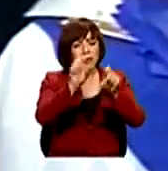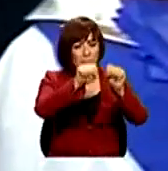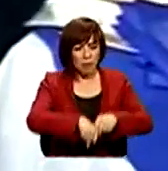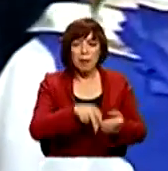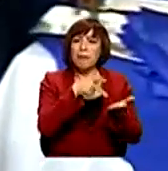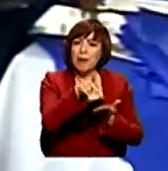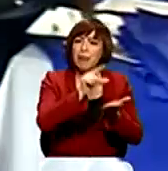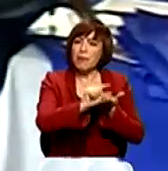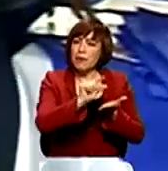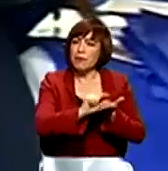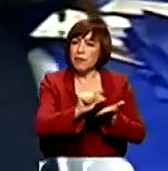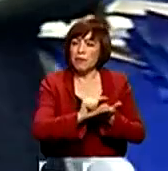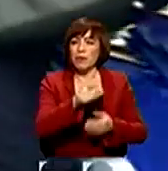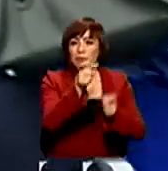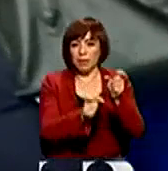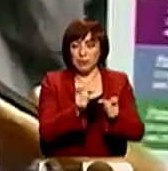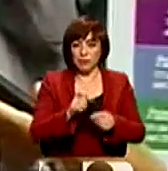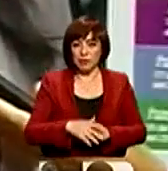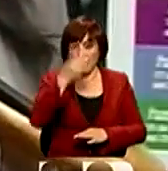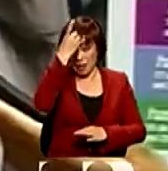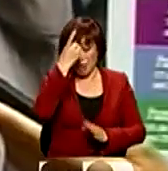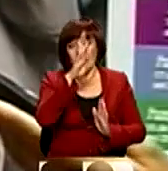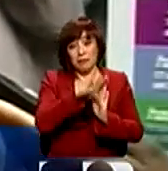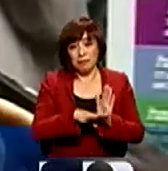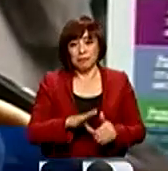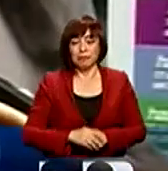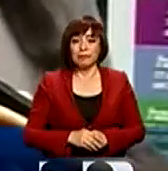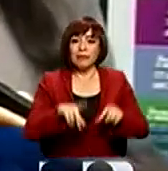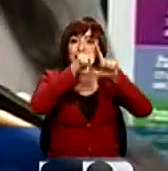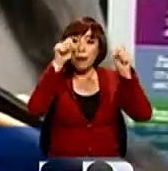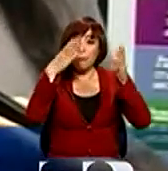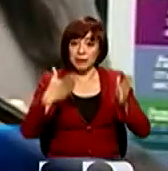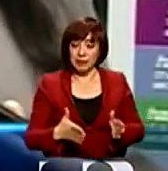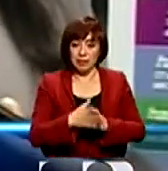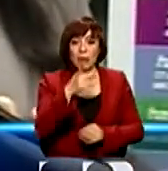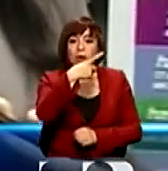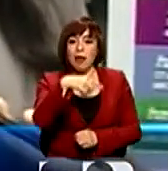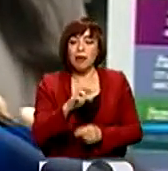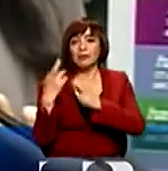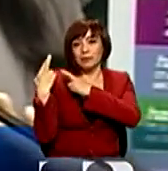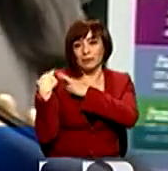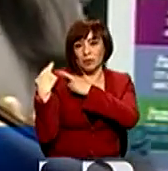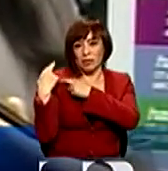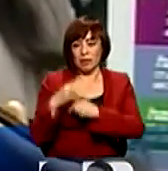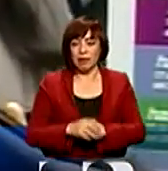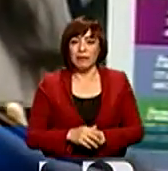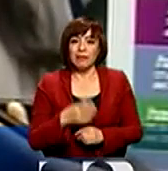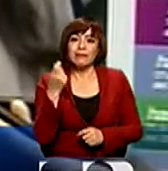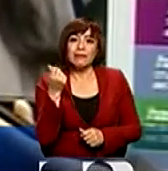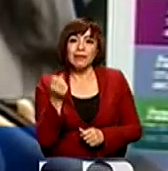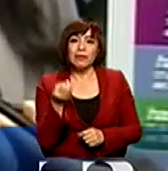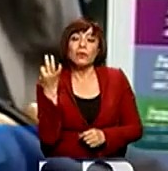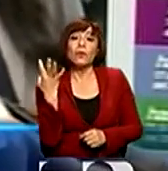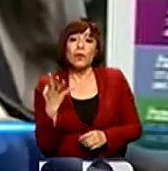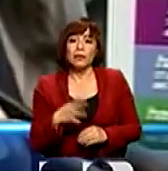todo, algo que va disminuyendo la deuda. Este empresario tiene, recordemos que estos valores se generan por títulos de crédito. Usted